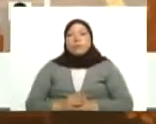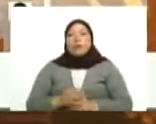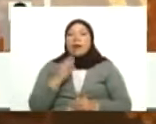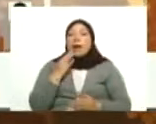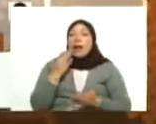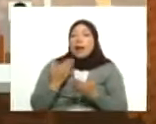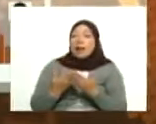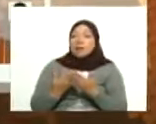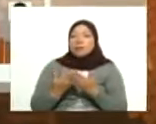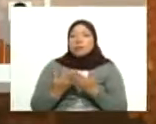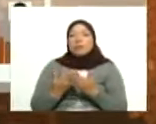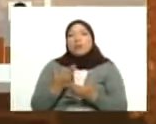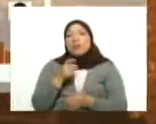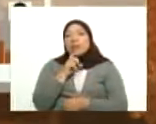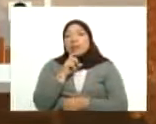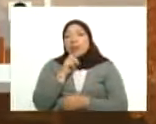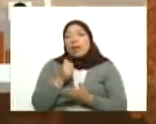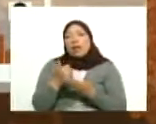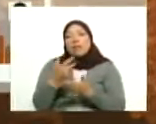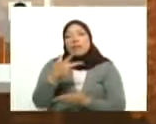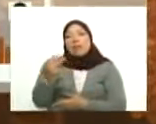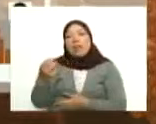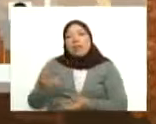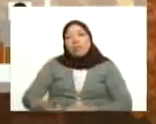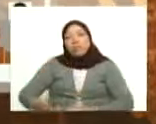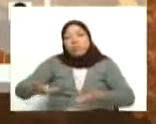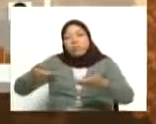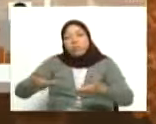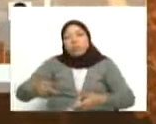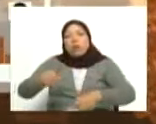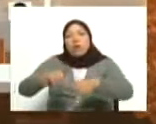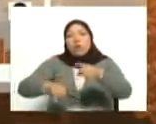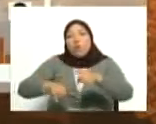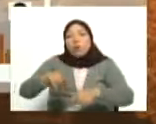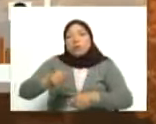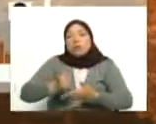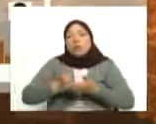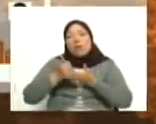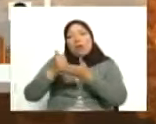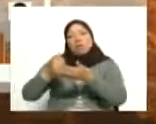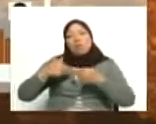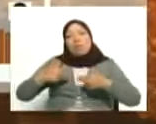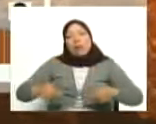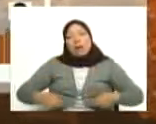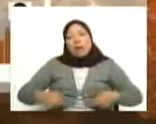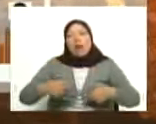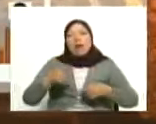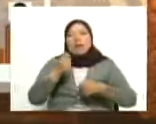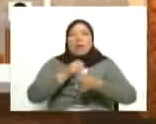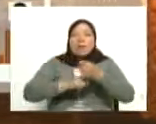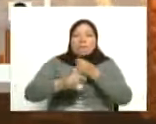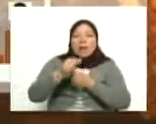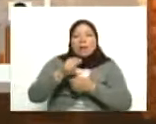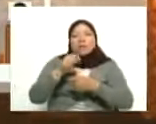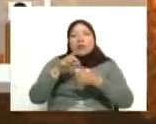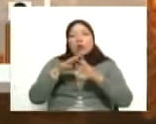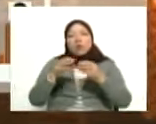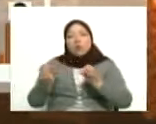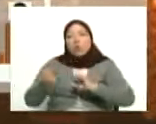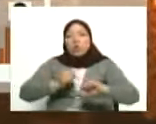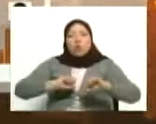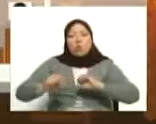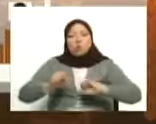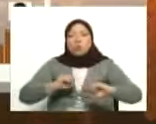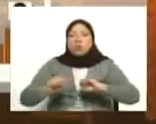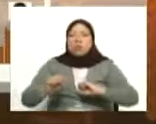muchísimas gracias. 30 toneladas de ayuda humanitaria y Venezuela, como siempre, así como pasa en el Caribe, en Latinoamérica, cuando hay huracanes, terremotos, emergencias, siempre